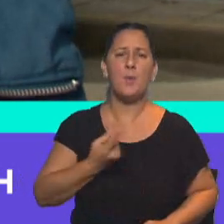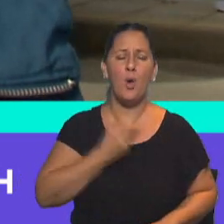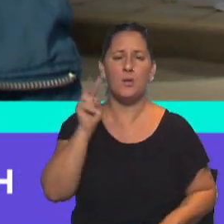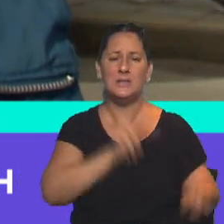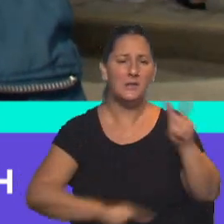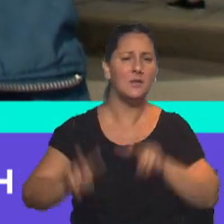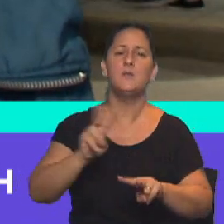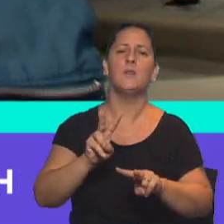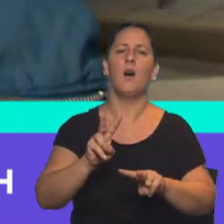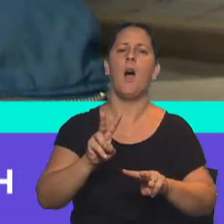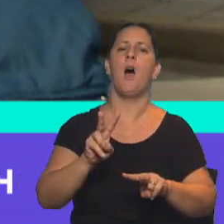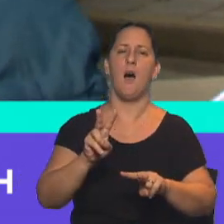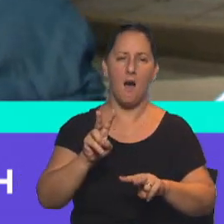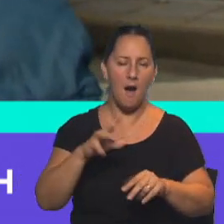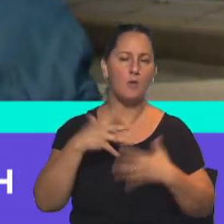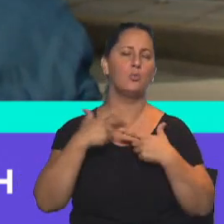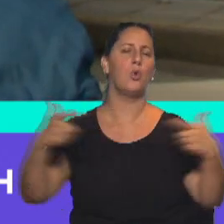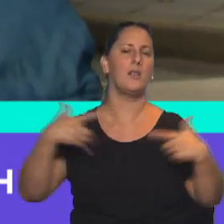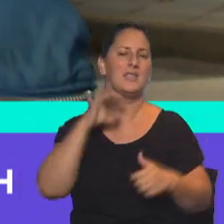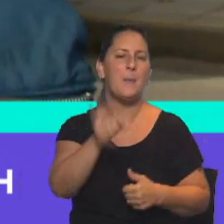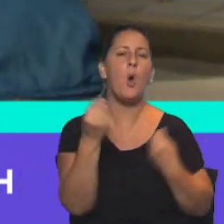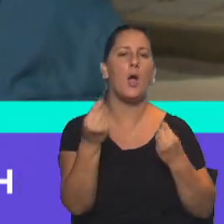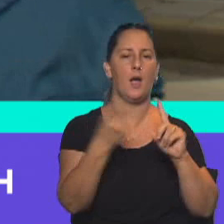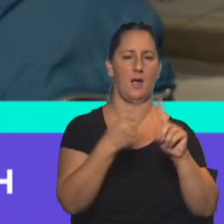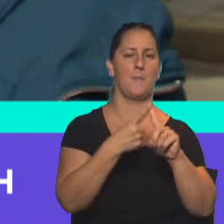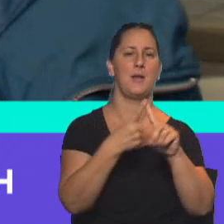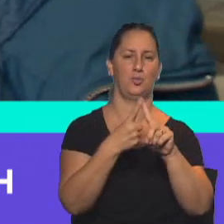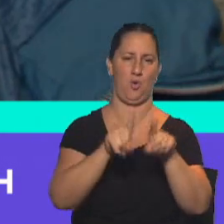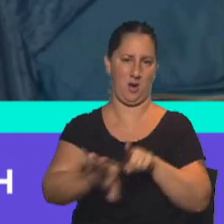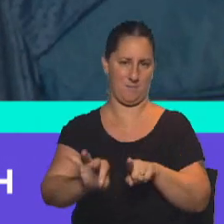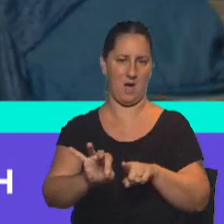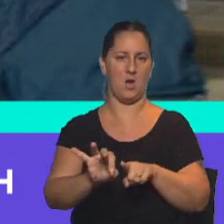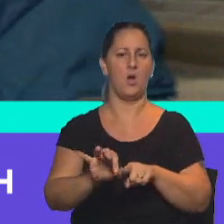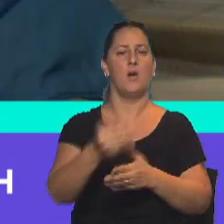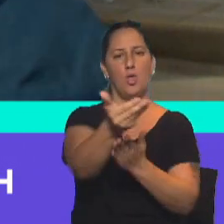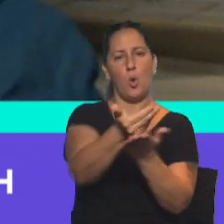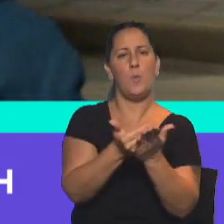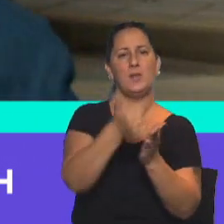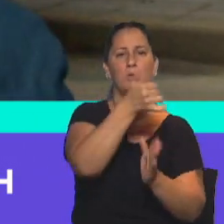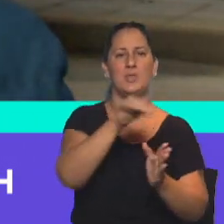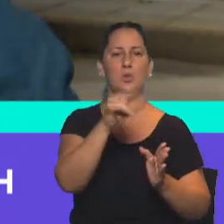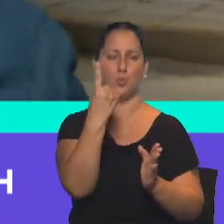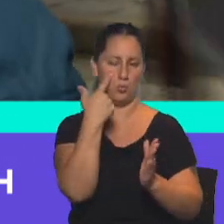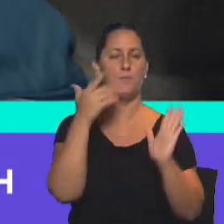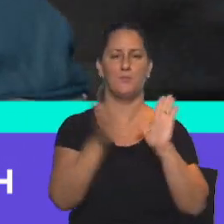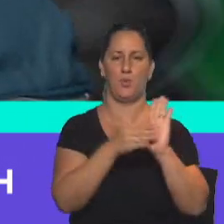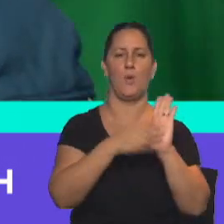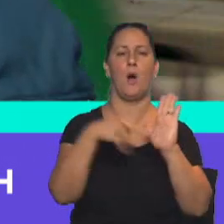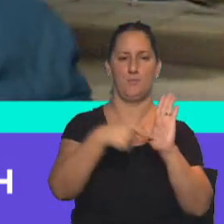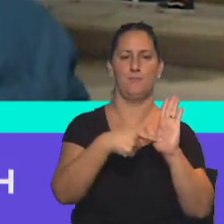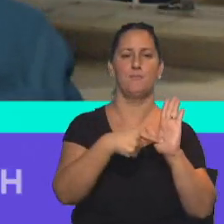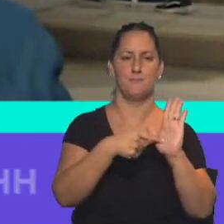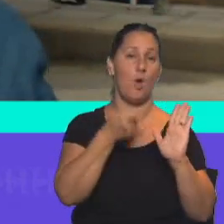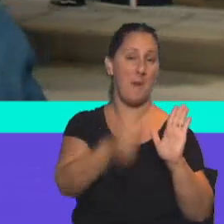como familia de saber qué habían hecho con él, porque encontramos un documento del 601 de ejército que demostraba que había